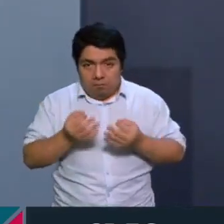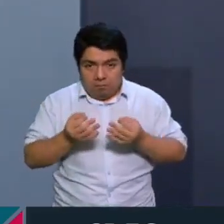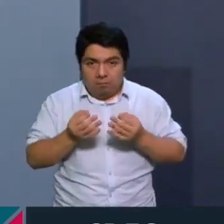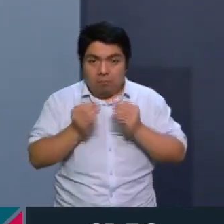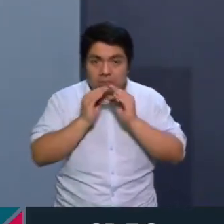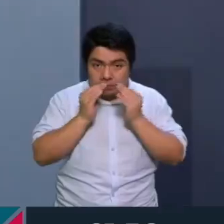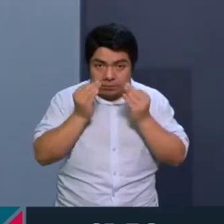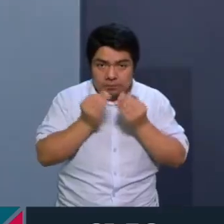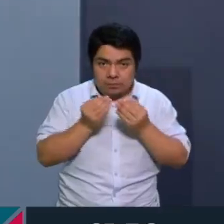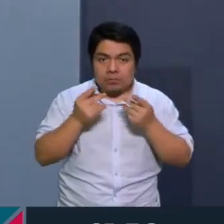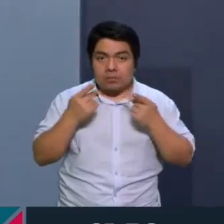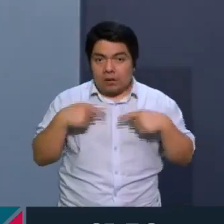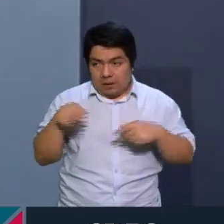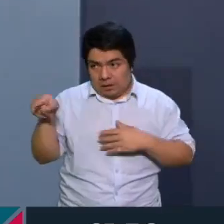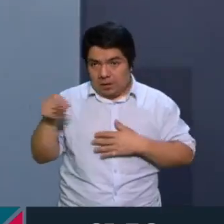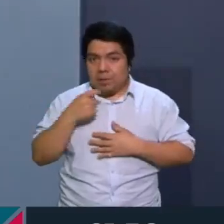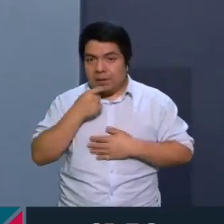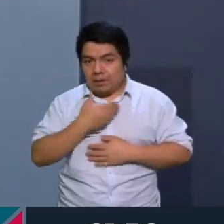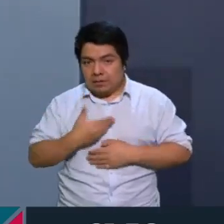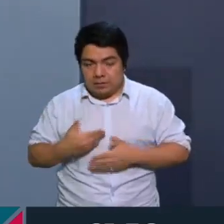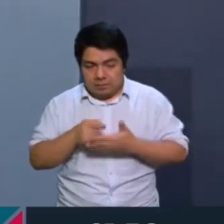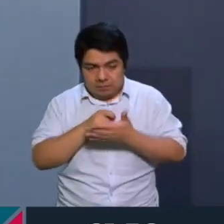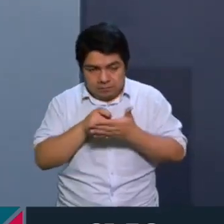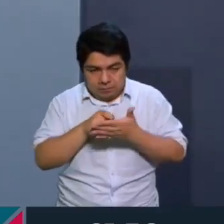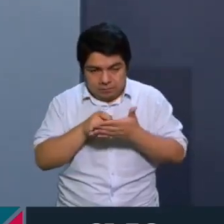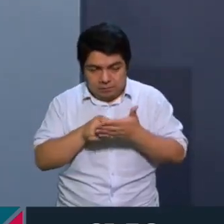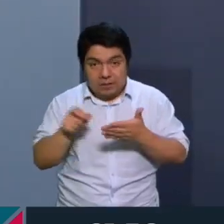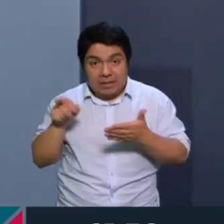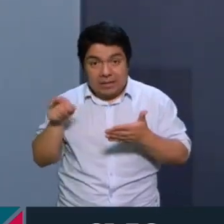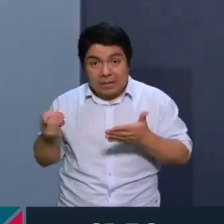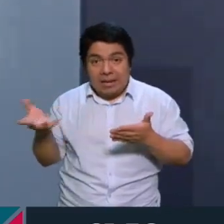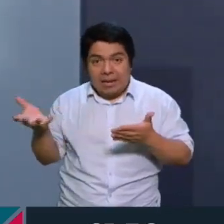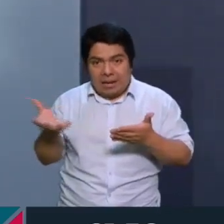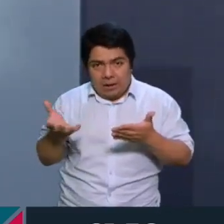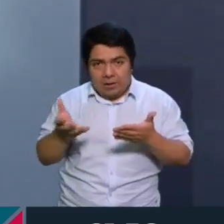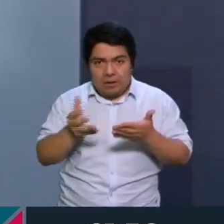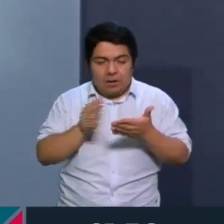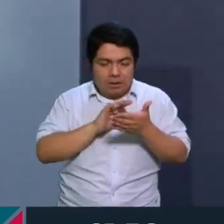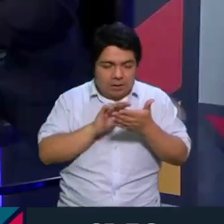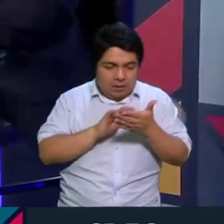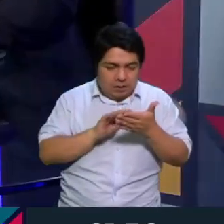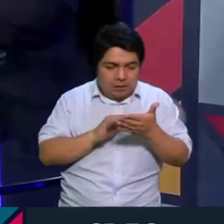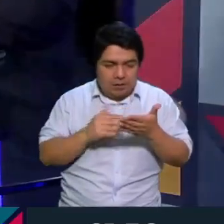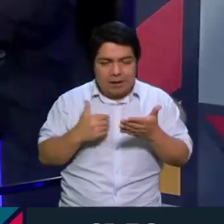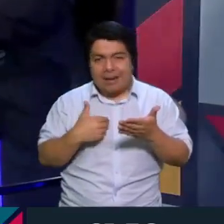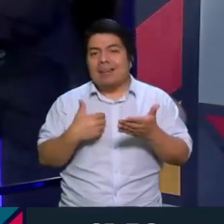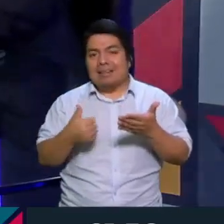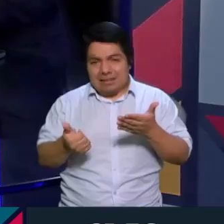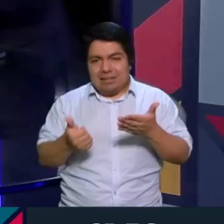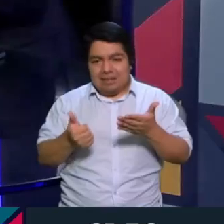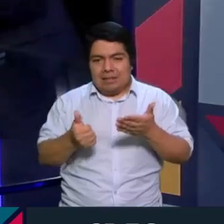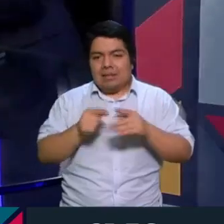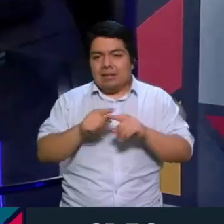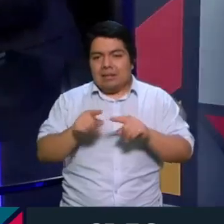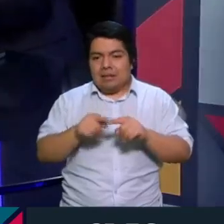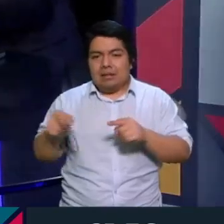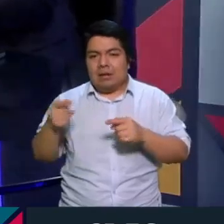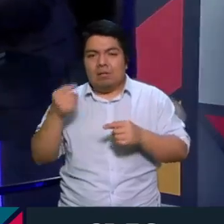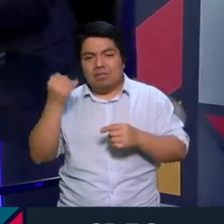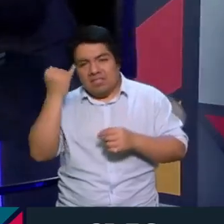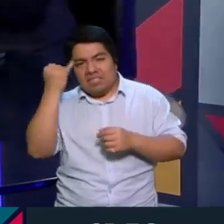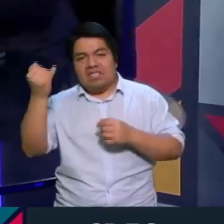forma en la que escribe el presidente López Obrador es que lo hace él mismo. Cuando uno lee, entiende que estructura también literariamente como estructura sus